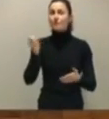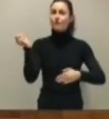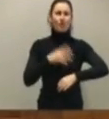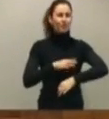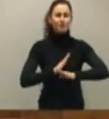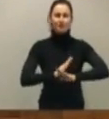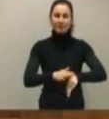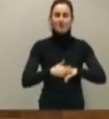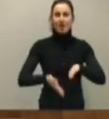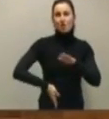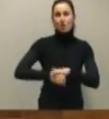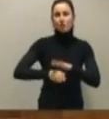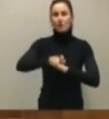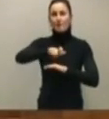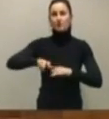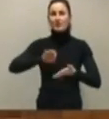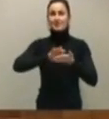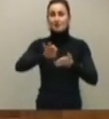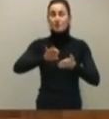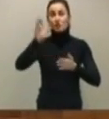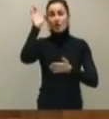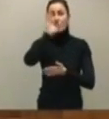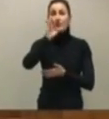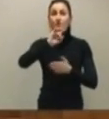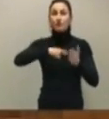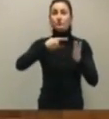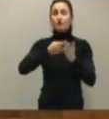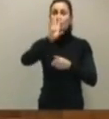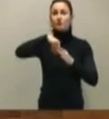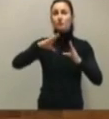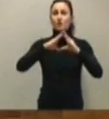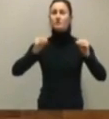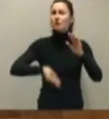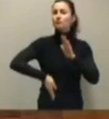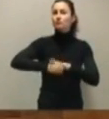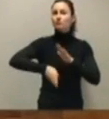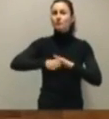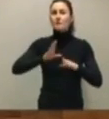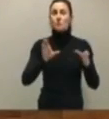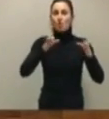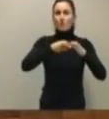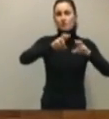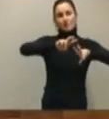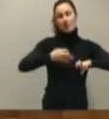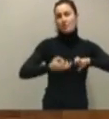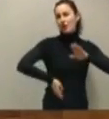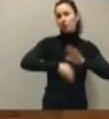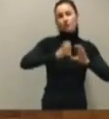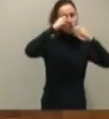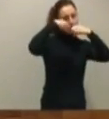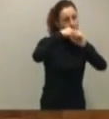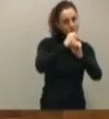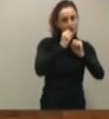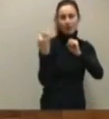fondos suficientes para el mantenimiento del personal de los servicios científico-técnicos de la universidad que permita mantener esos grupos de investigación. En